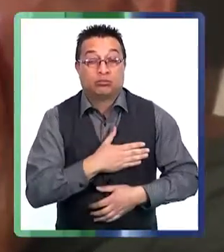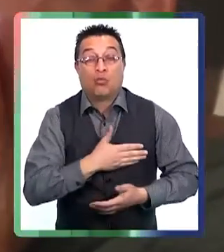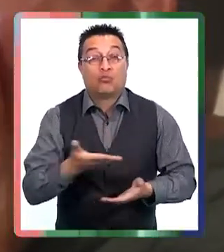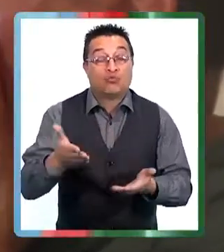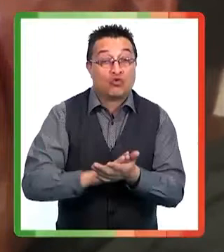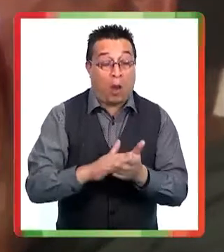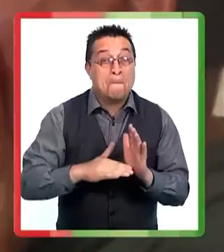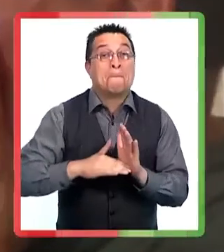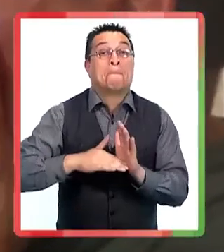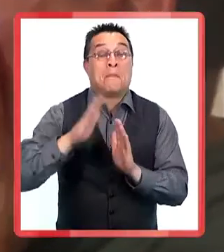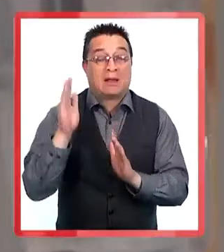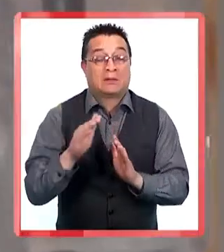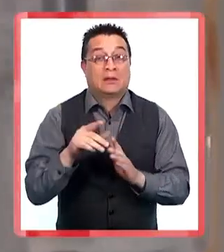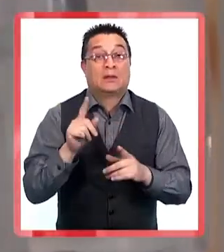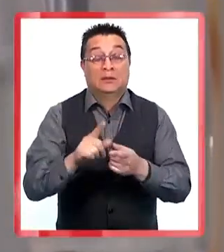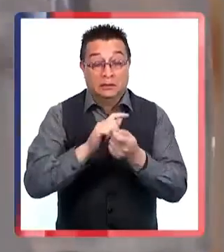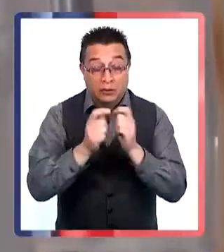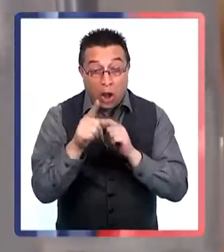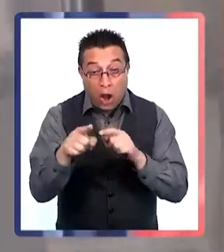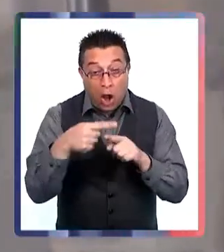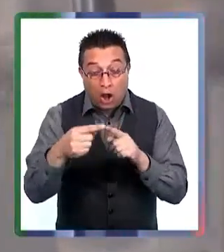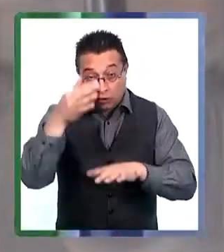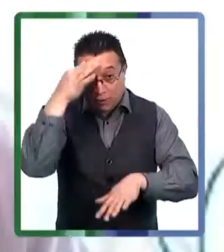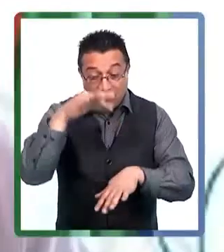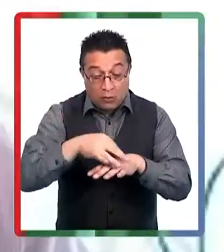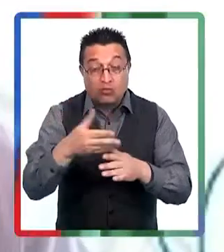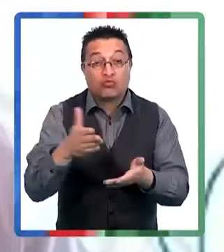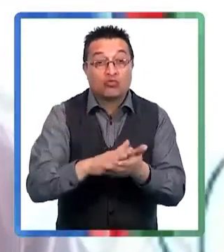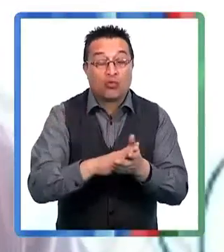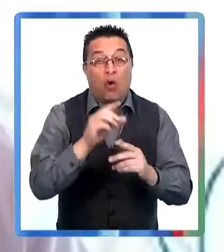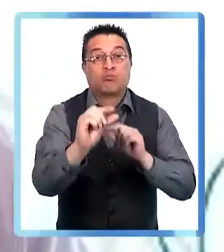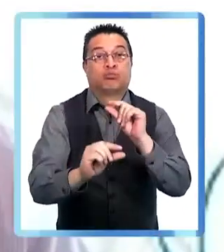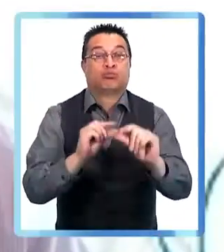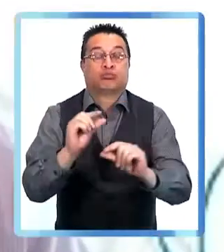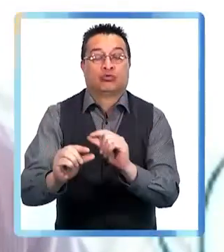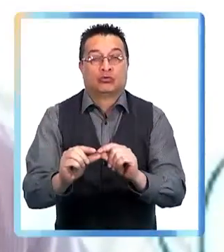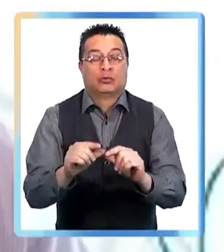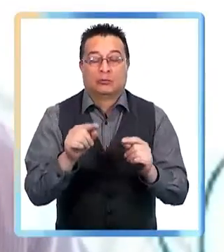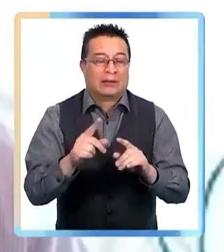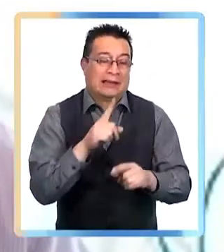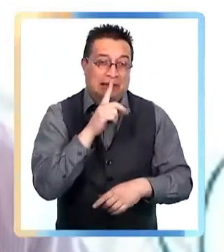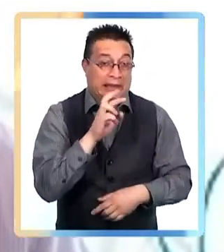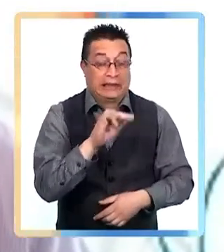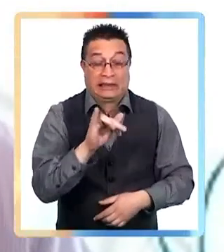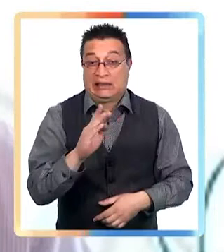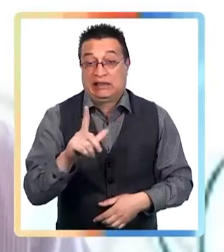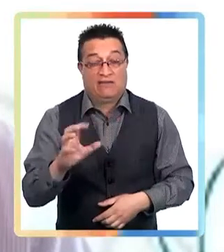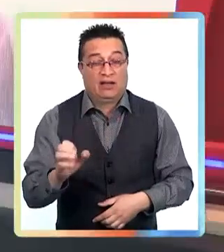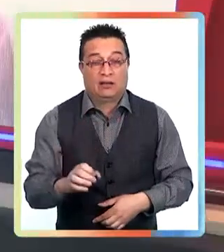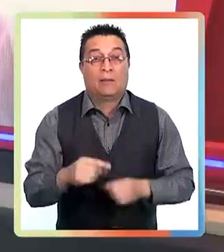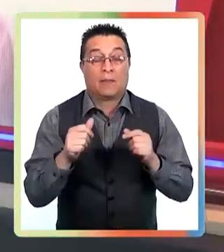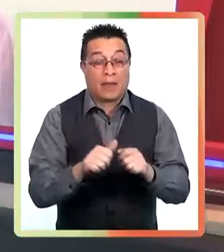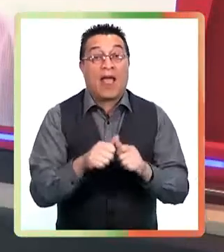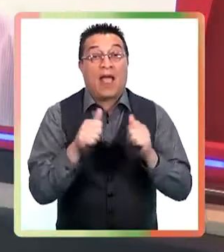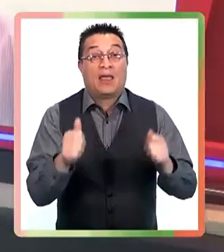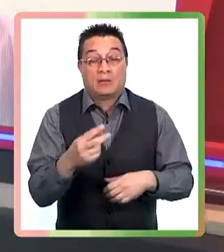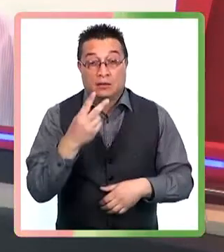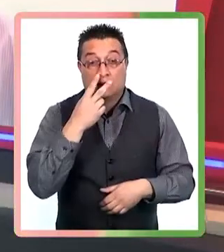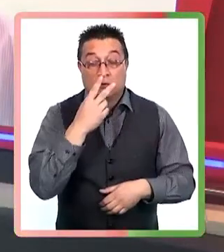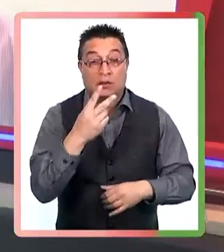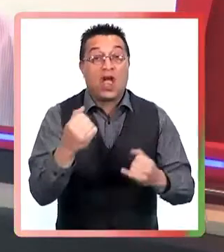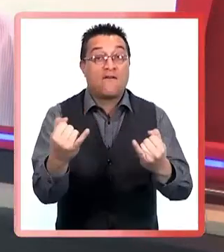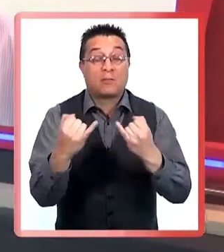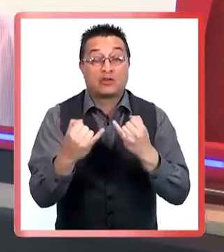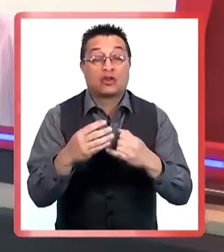infarto o una muerte súbita es mayor. En cambio, estas otras enfermedades te van matando de a poco. Y eso es terrible. Y además estaba mirando que